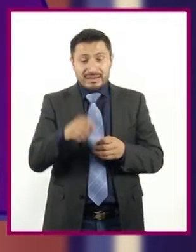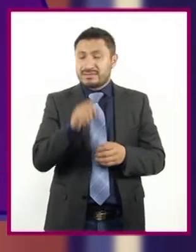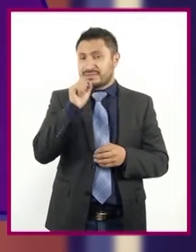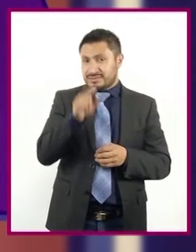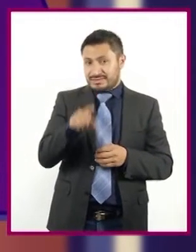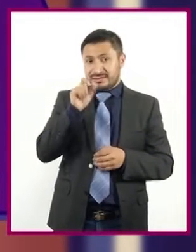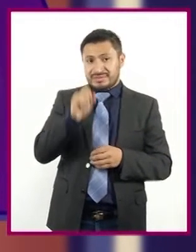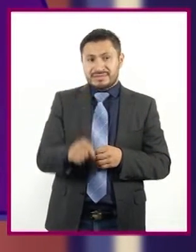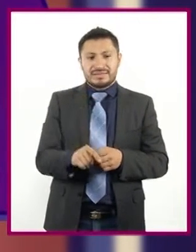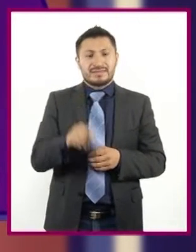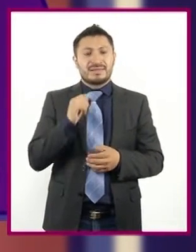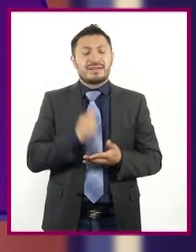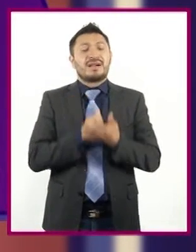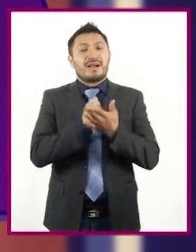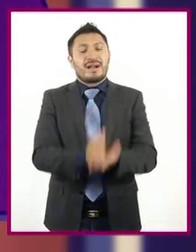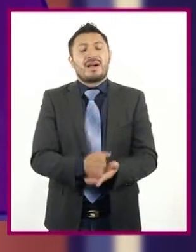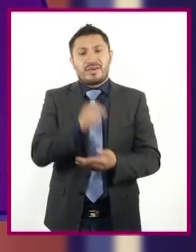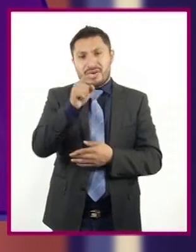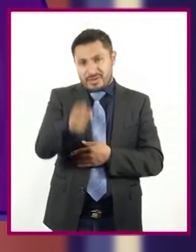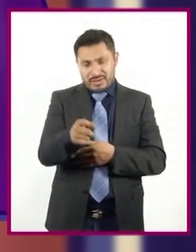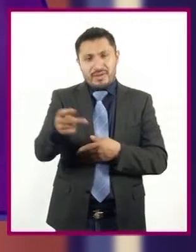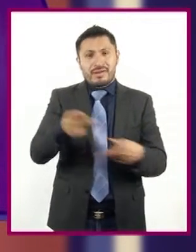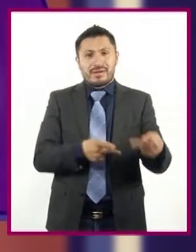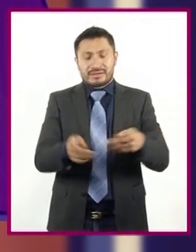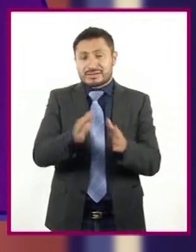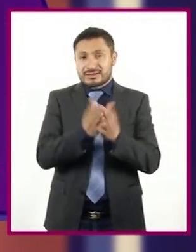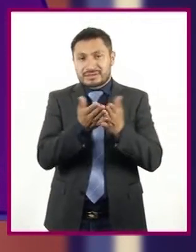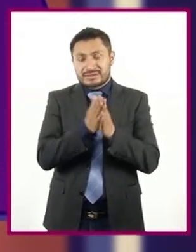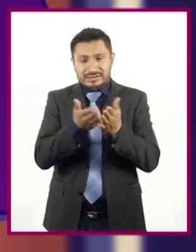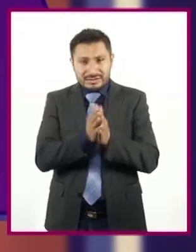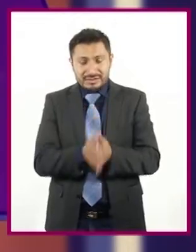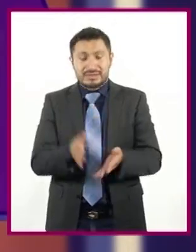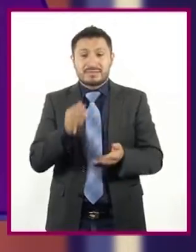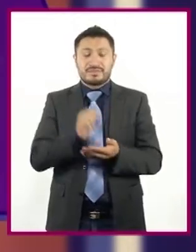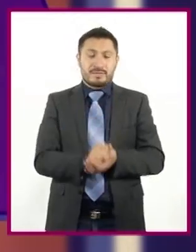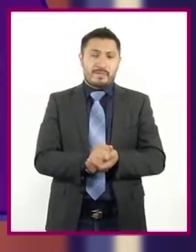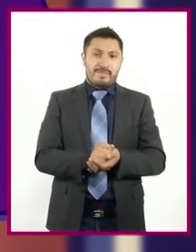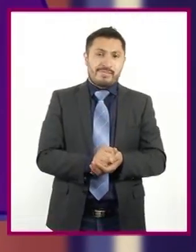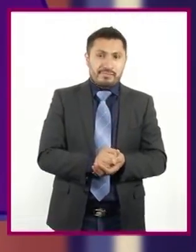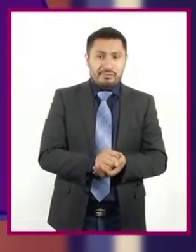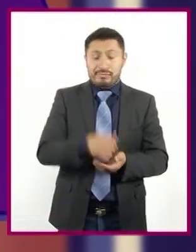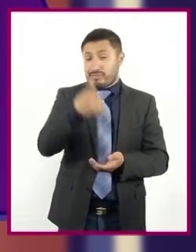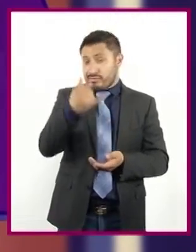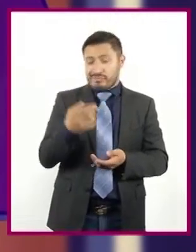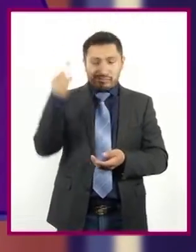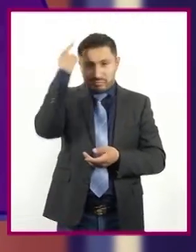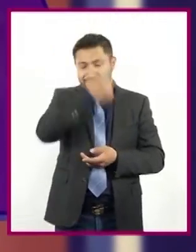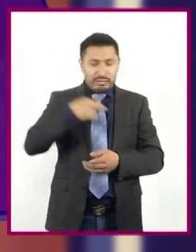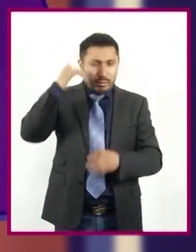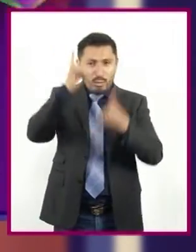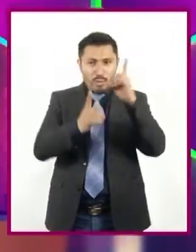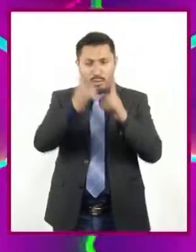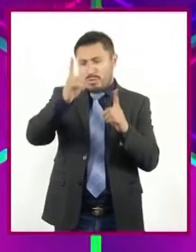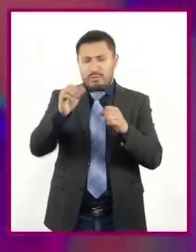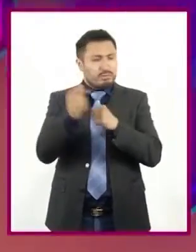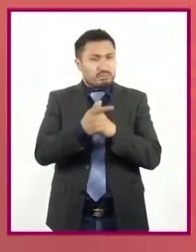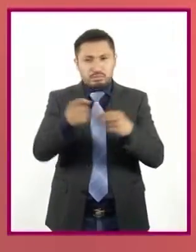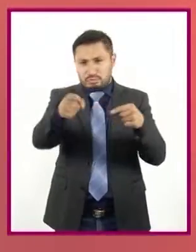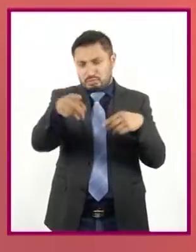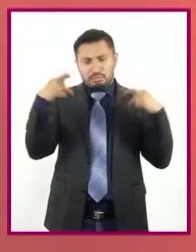También podría ayudarles tener a la mano su libro de texto de lengua materna y consultar sus dudas o inquietudes con su maestra o